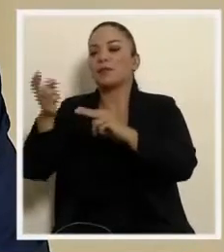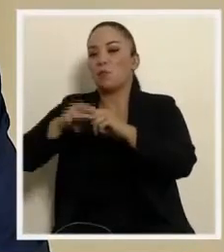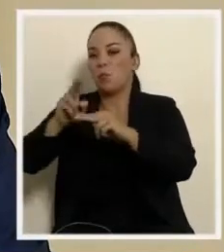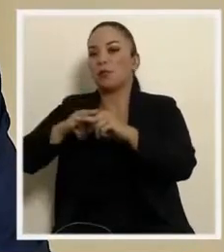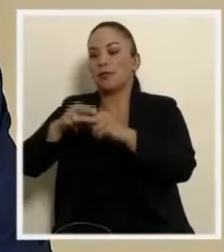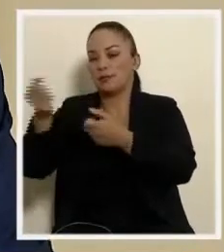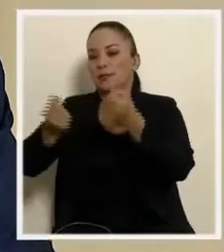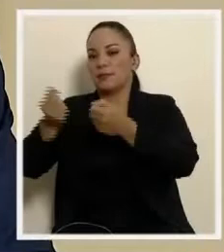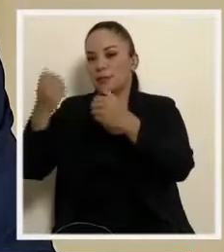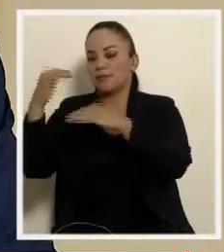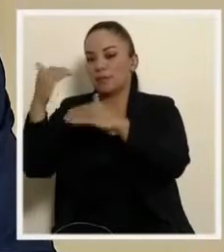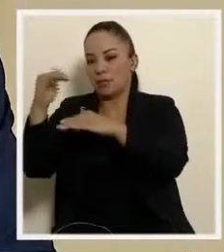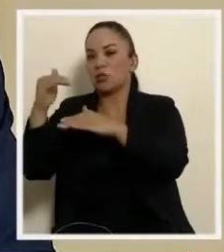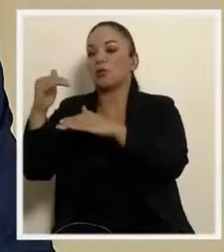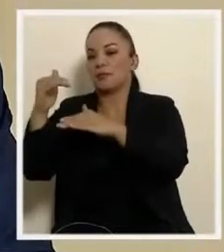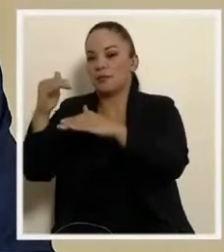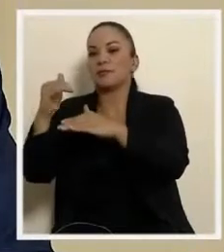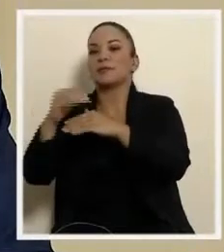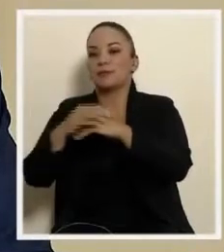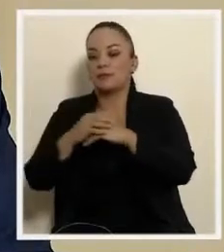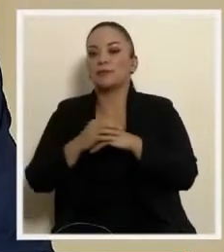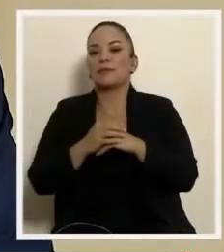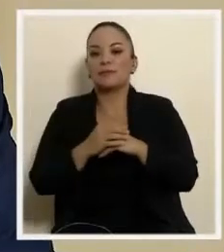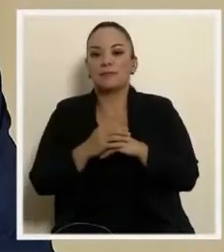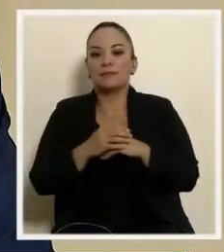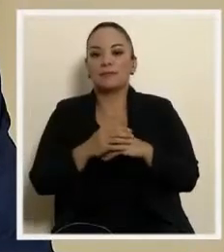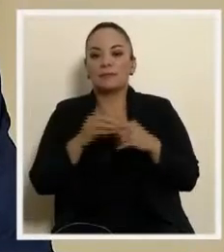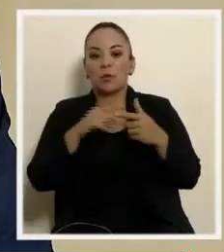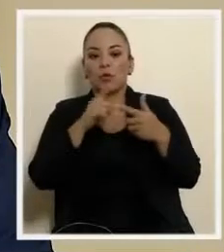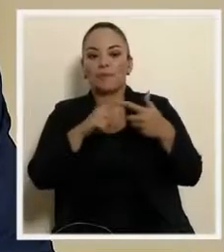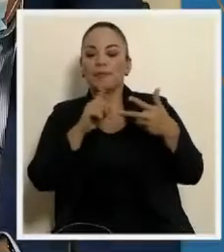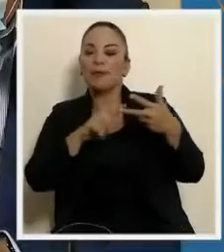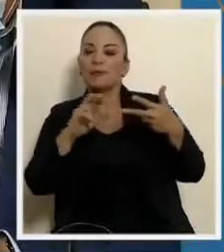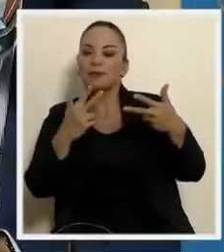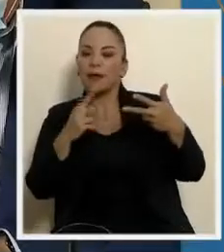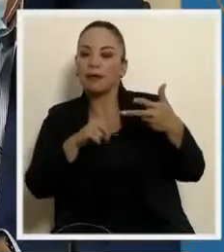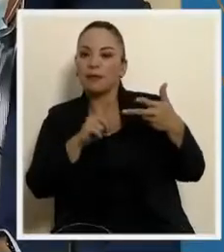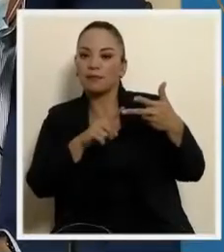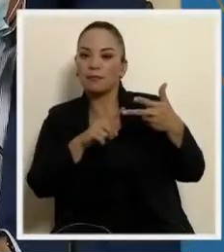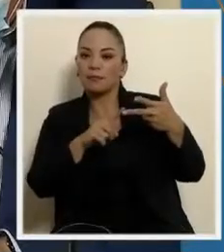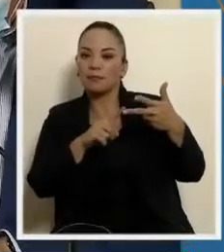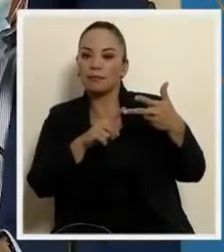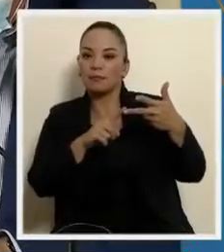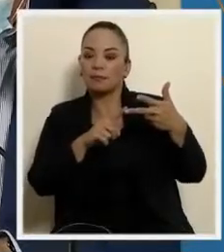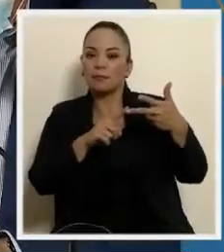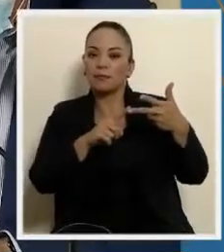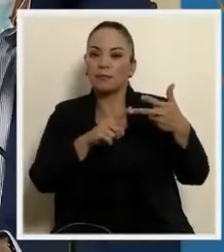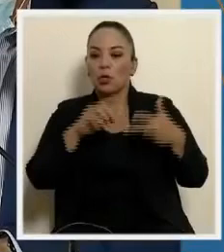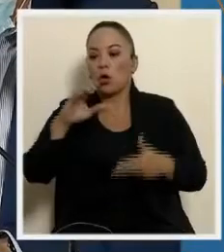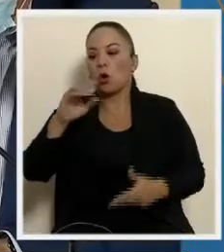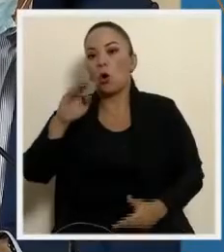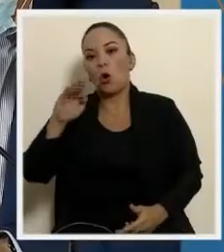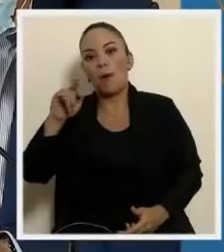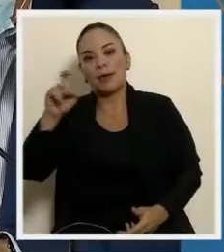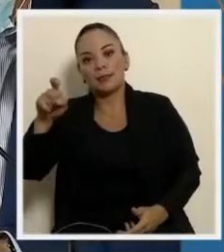Ajá. Las multas y el Fondo Nacional de Emergencia. ¿Y la tercera? COVAX y AstraZeneca.